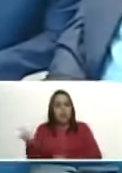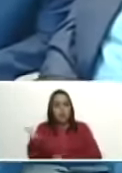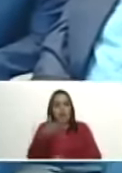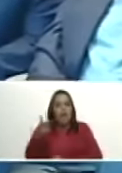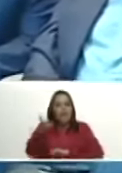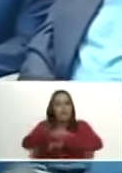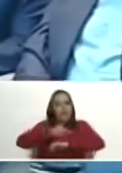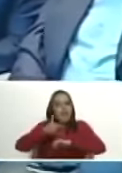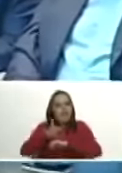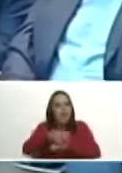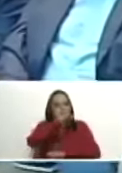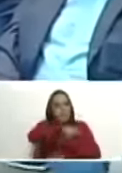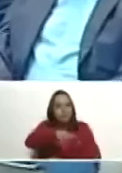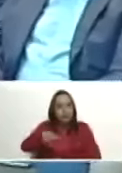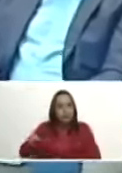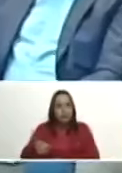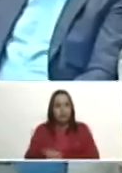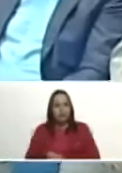gobernadores,